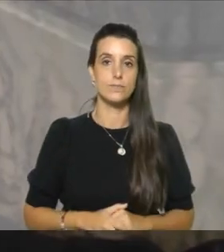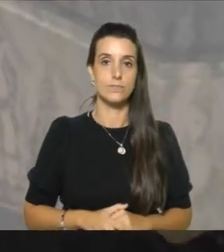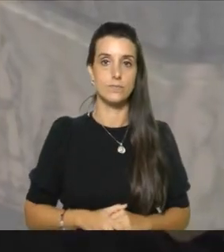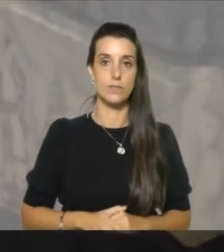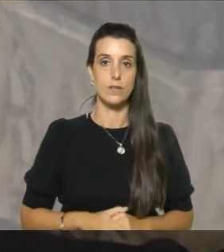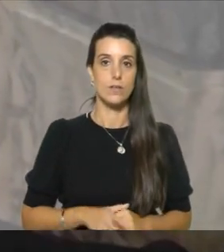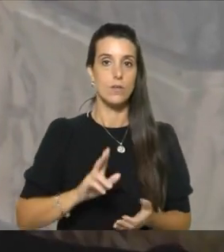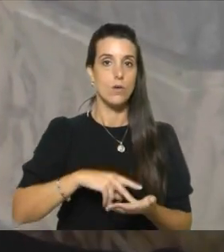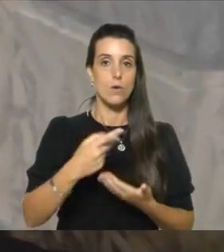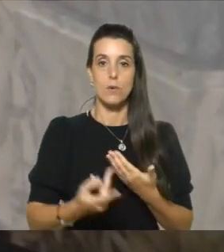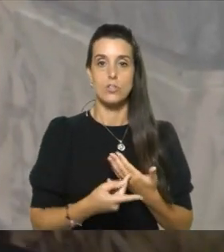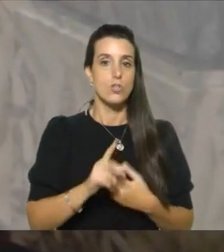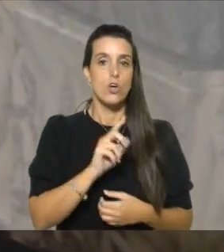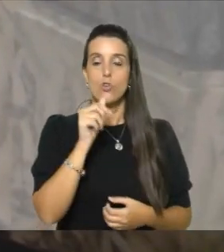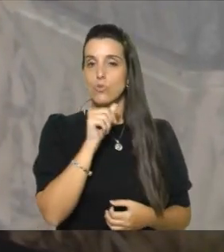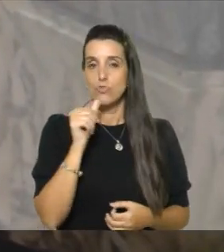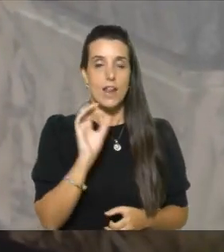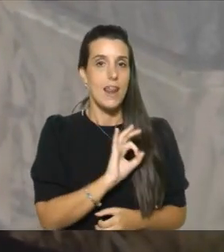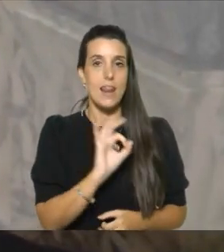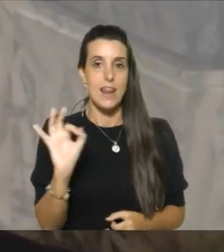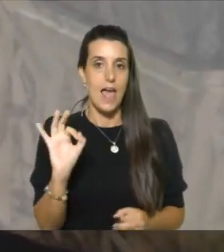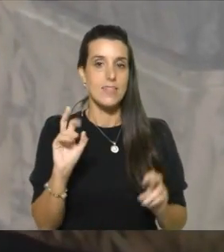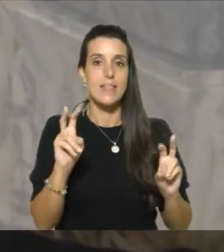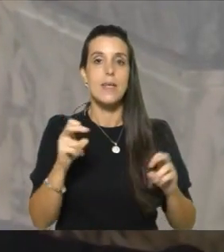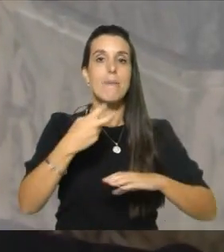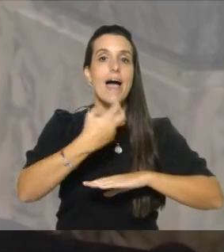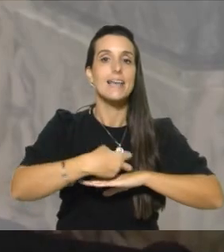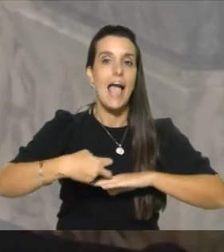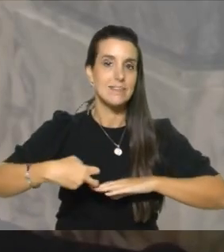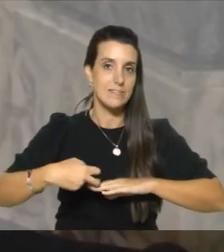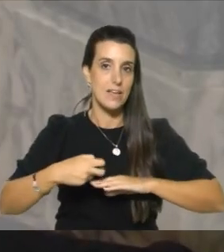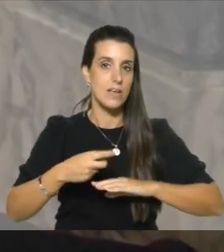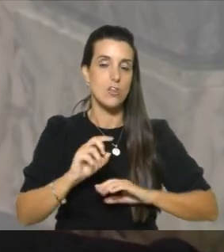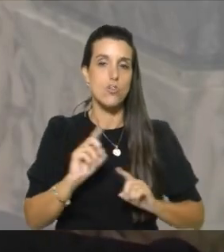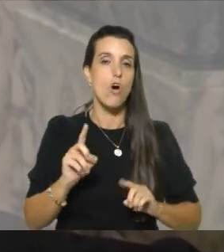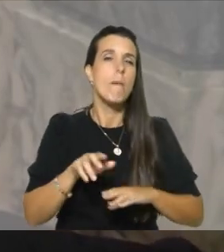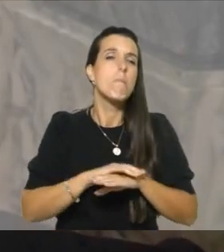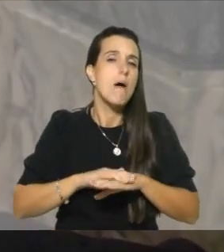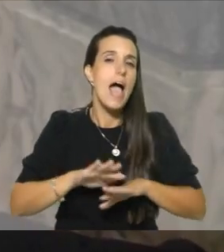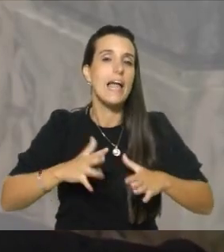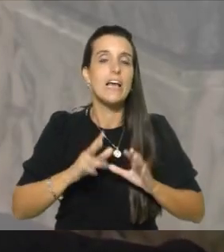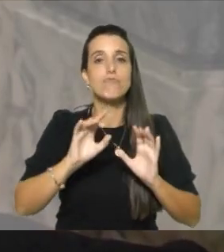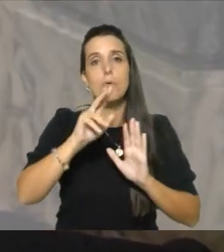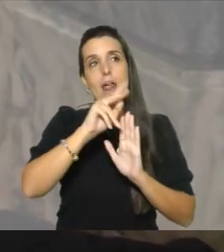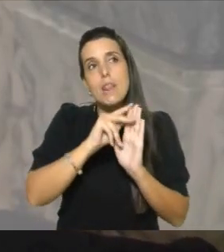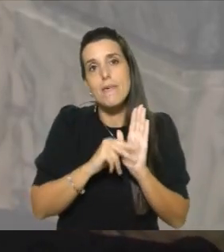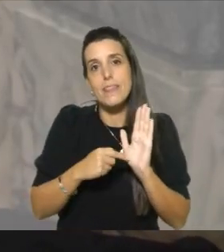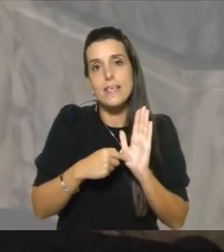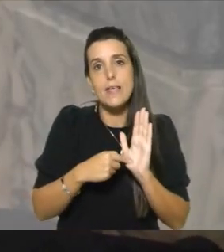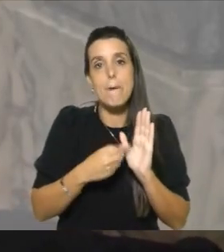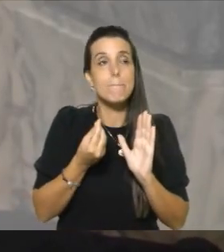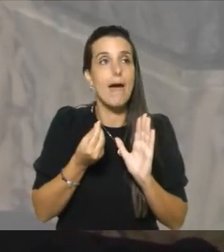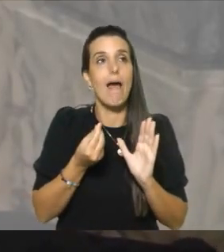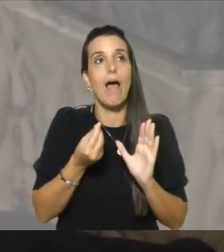es un proyecto que no resuelve Para nada la situación de personas en situación de calle básicamente es una medida para eh